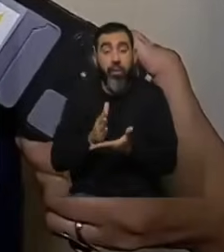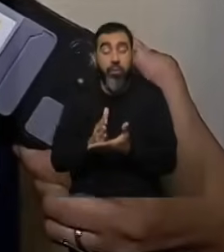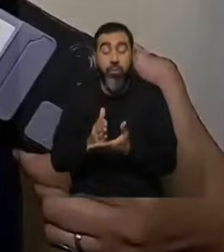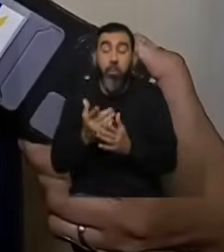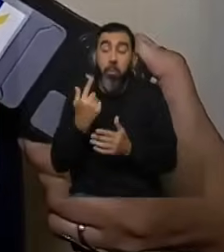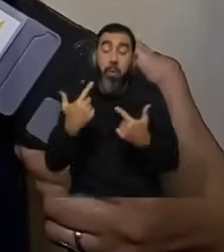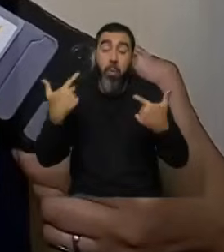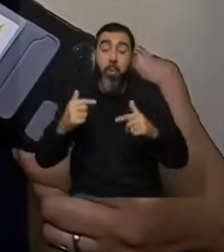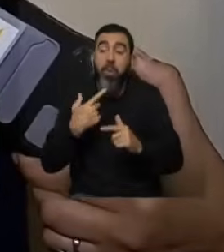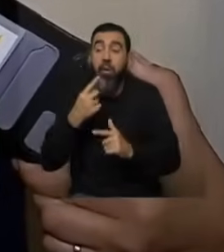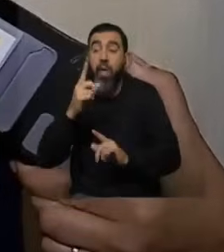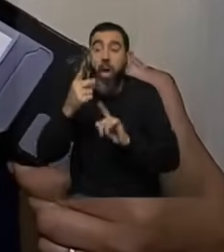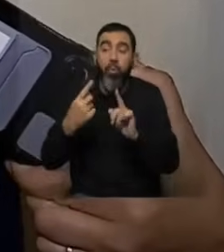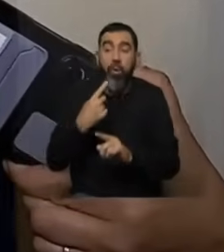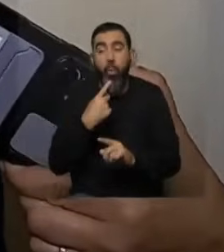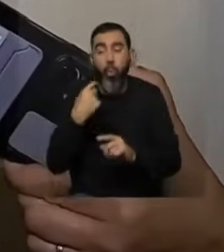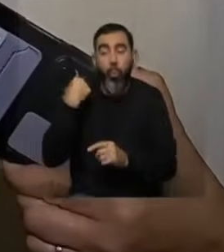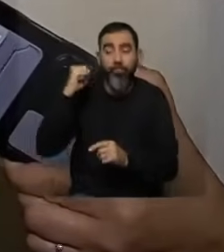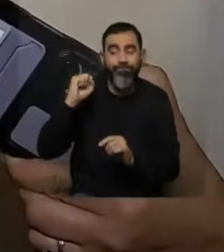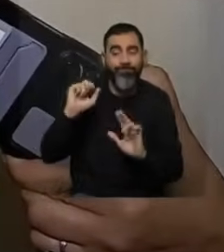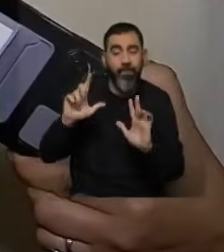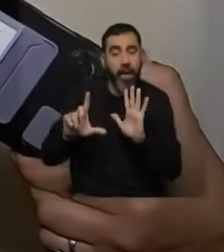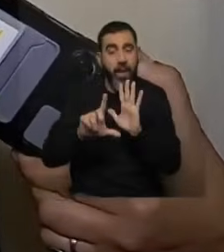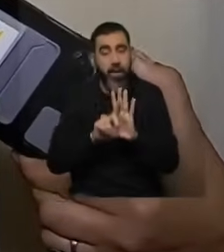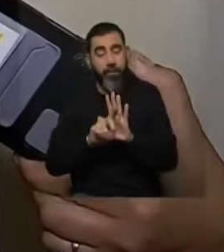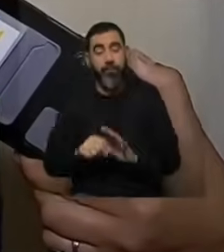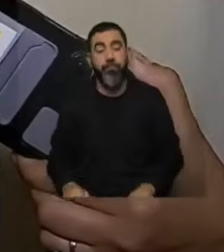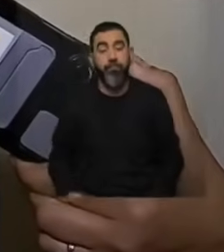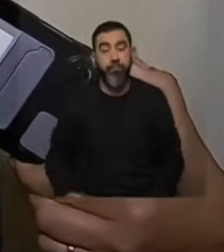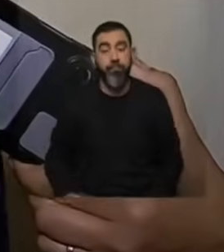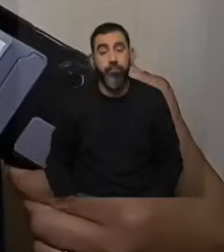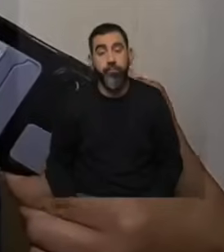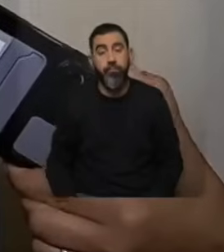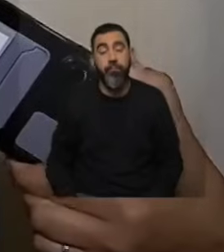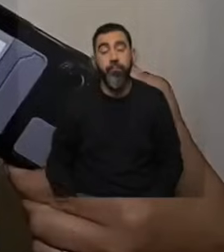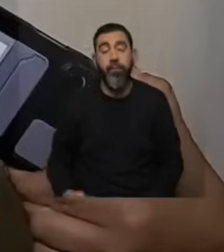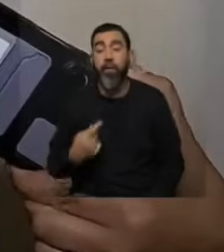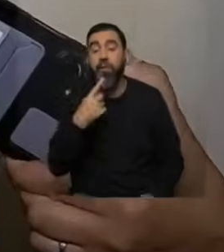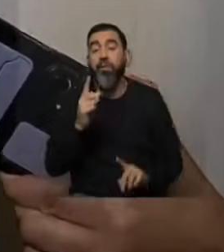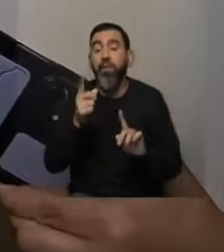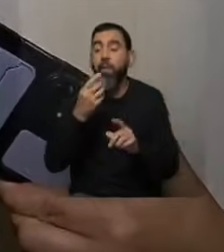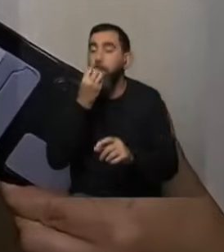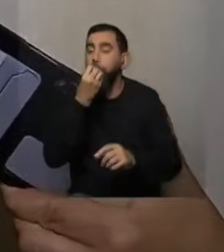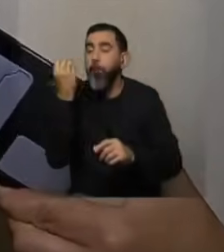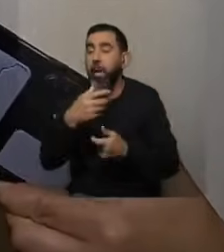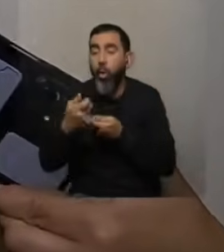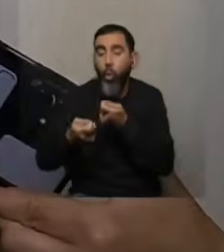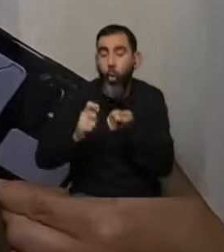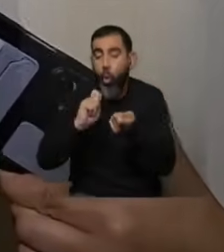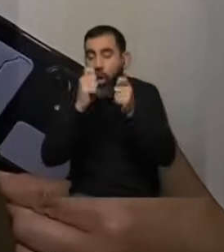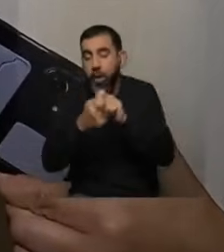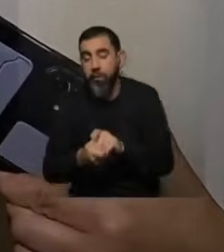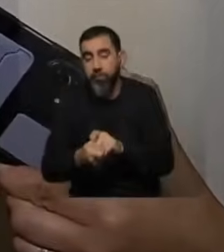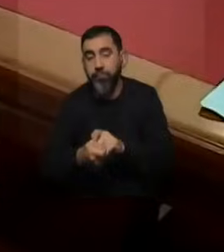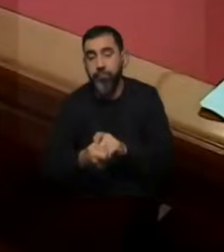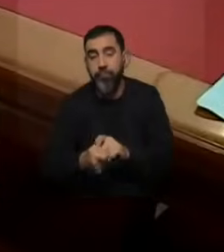planteó algunas objeciones a la ley eh que ya entiende que debieran ser mejoradas